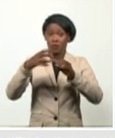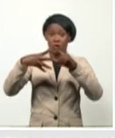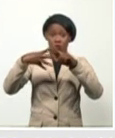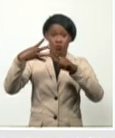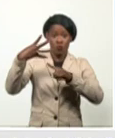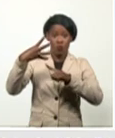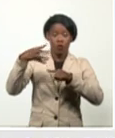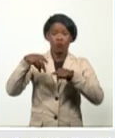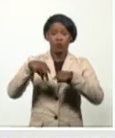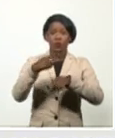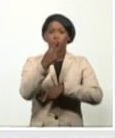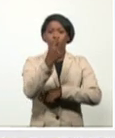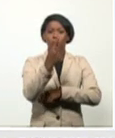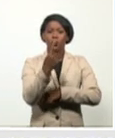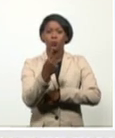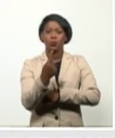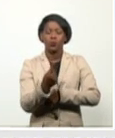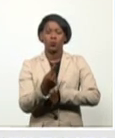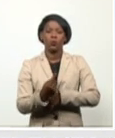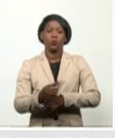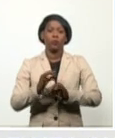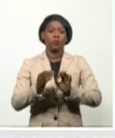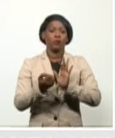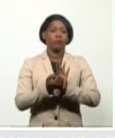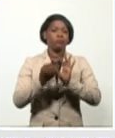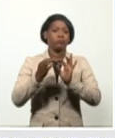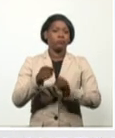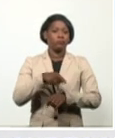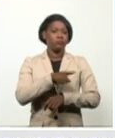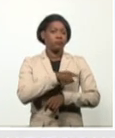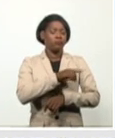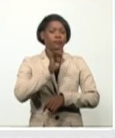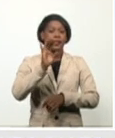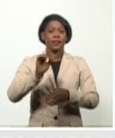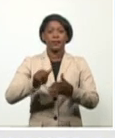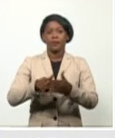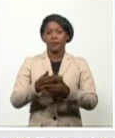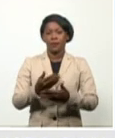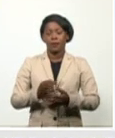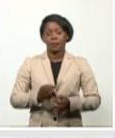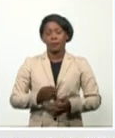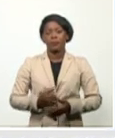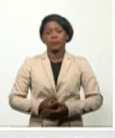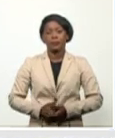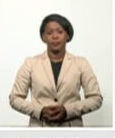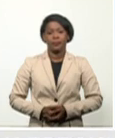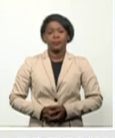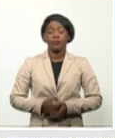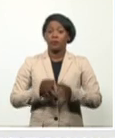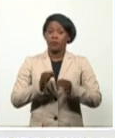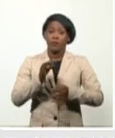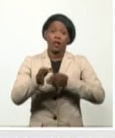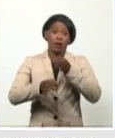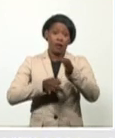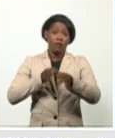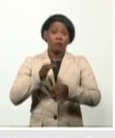caso confirmado en los últimos 15 días. Y, como también hemos dicho en los últimos